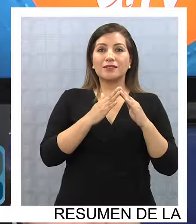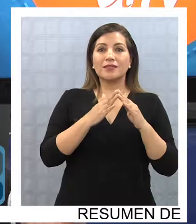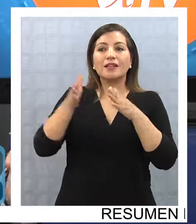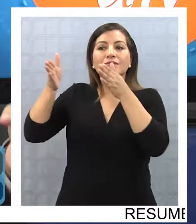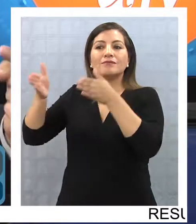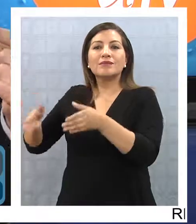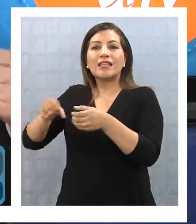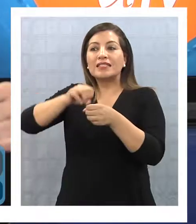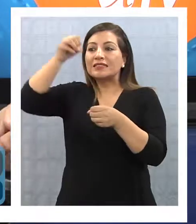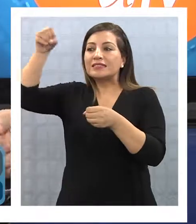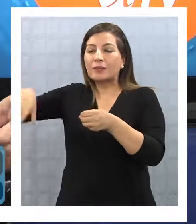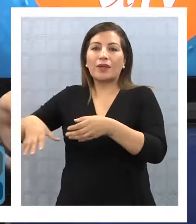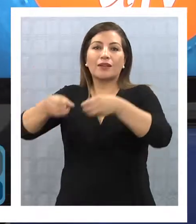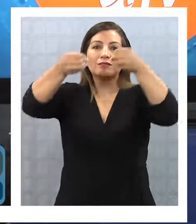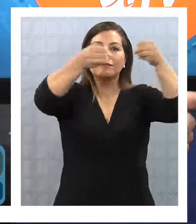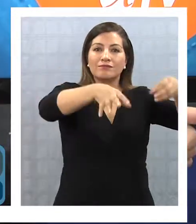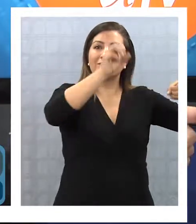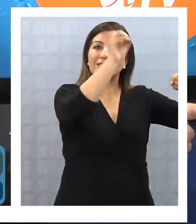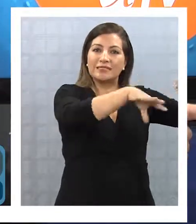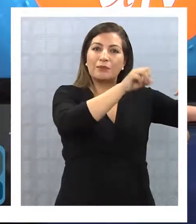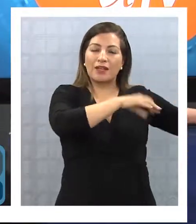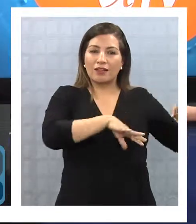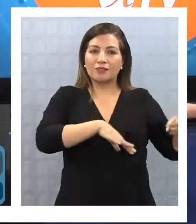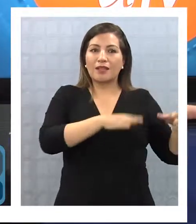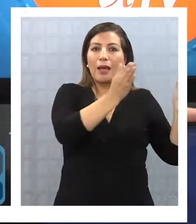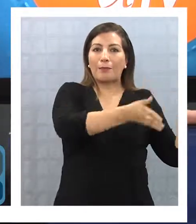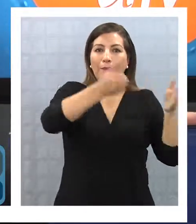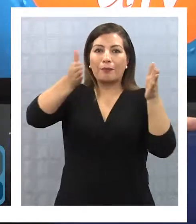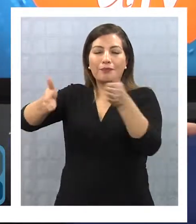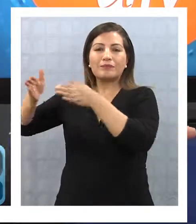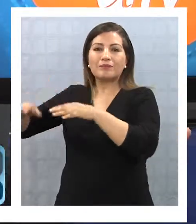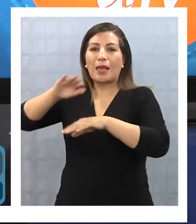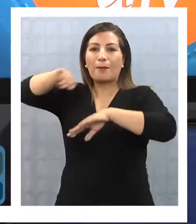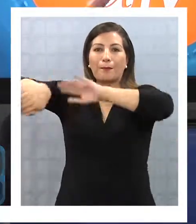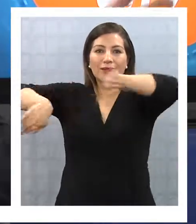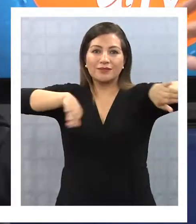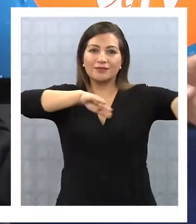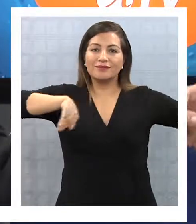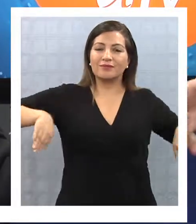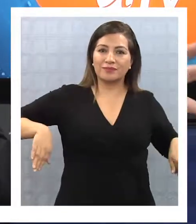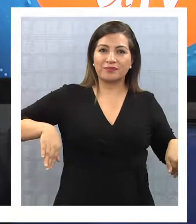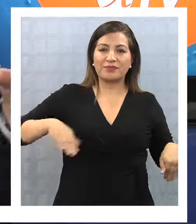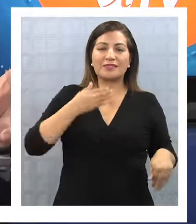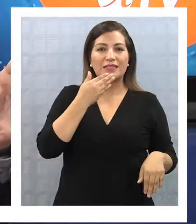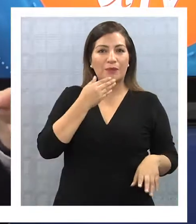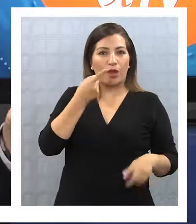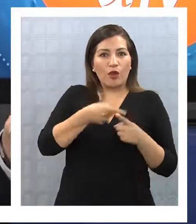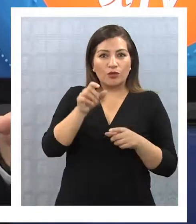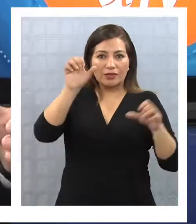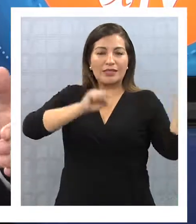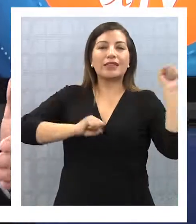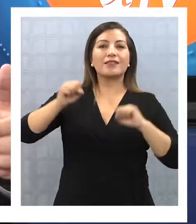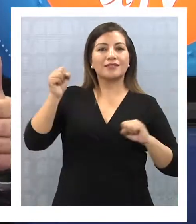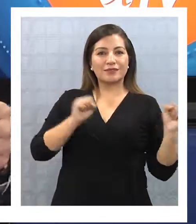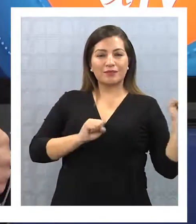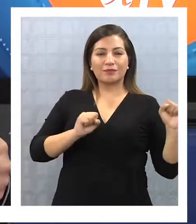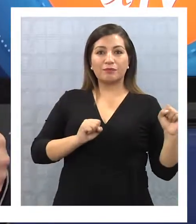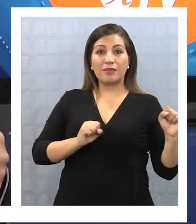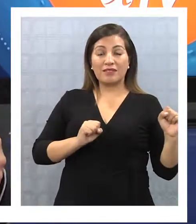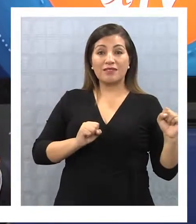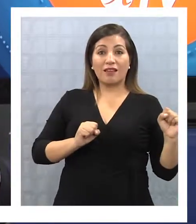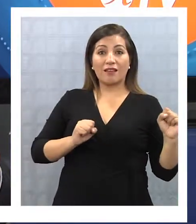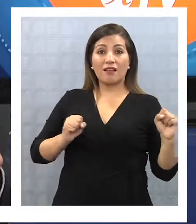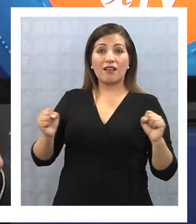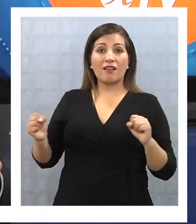productos priorizados para que el sistema de gestión financiado por estas empresas, que ya sea un reciclador de base o otras empresas con o sin fines de lucro,